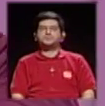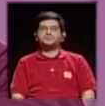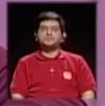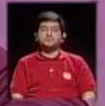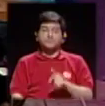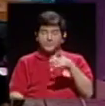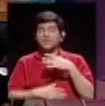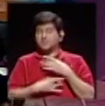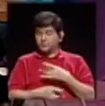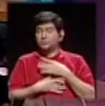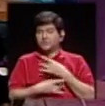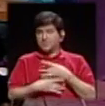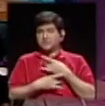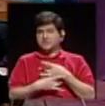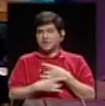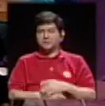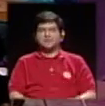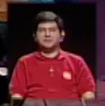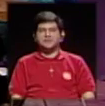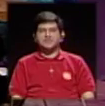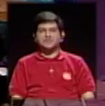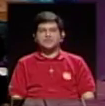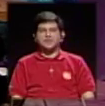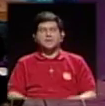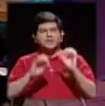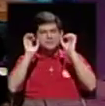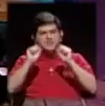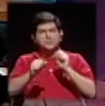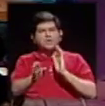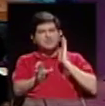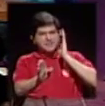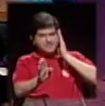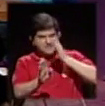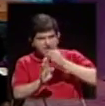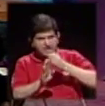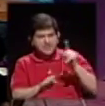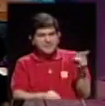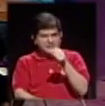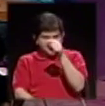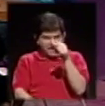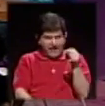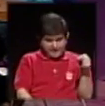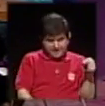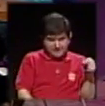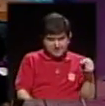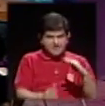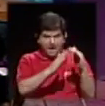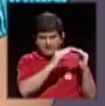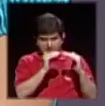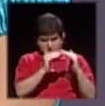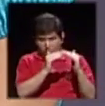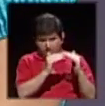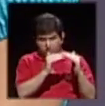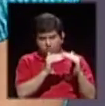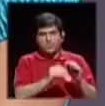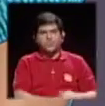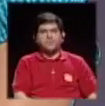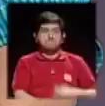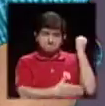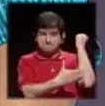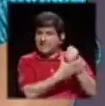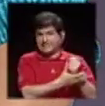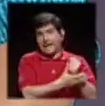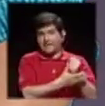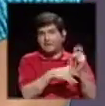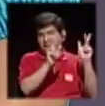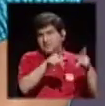eso es interesante, ¿verdad? Porque por un lado se puede ir directamente a la eliminación de los pueblos, ¿verdad? Matar